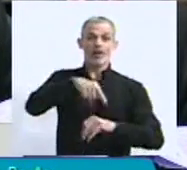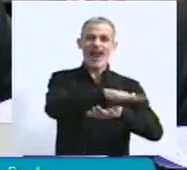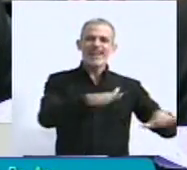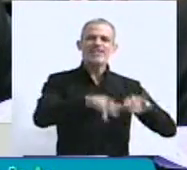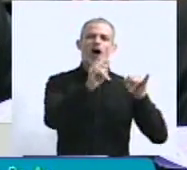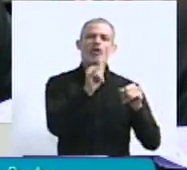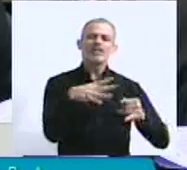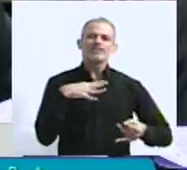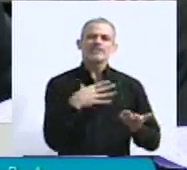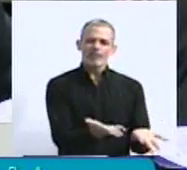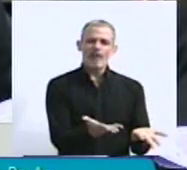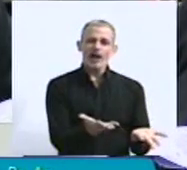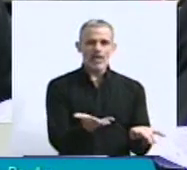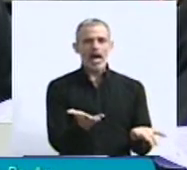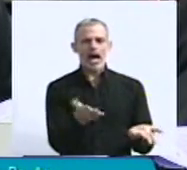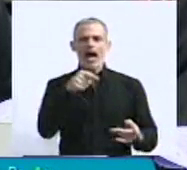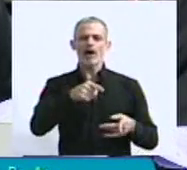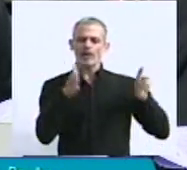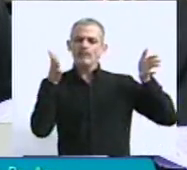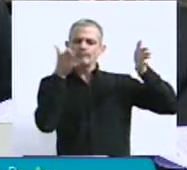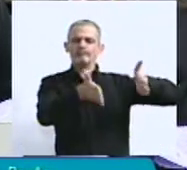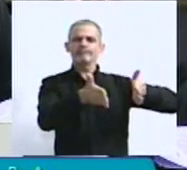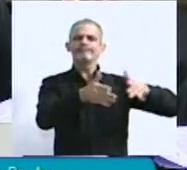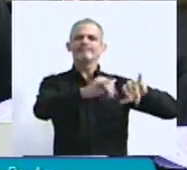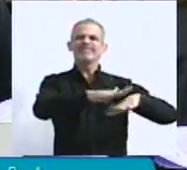adolescentes. Ahora le toca el turno